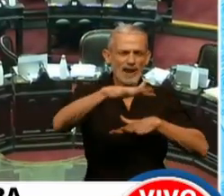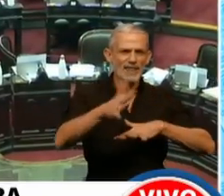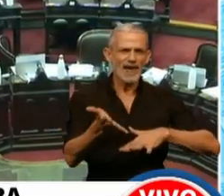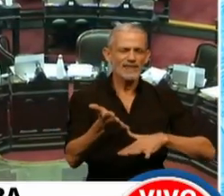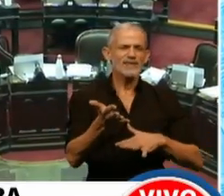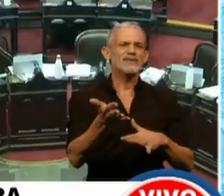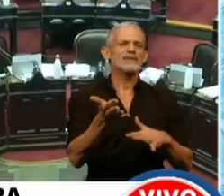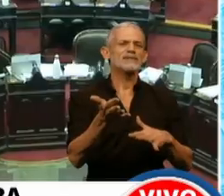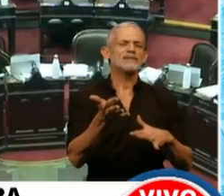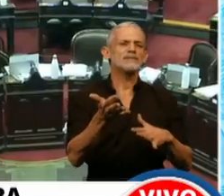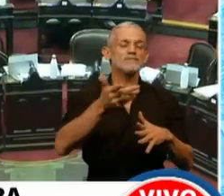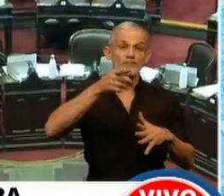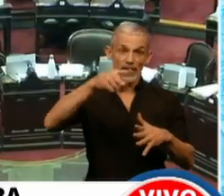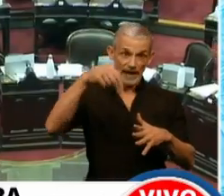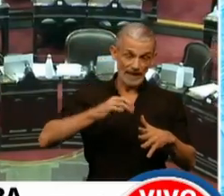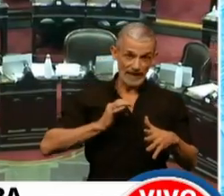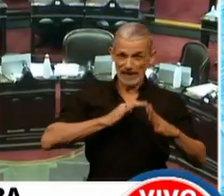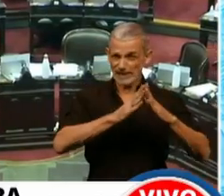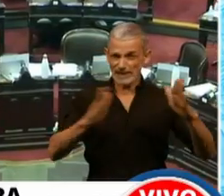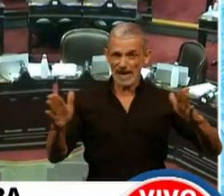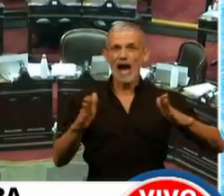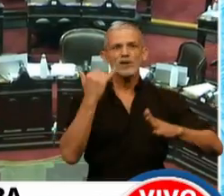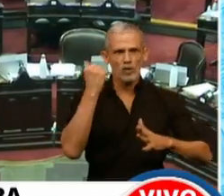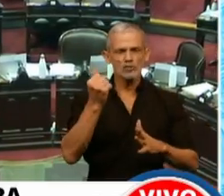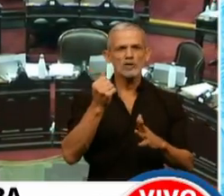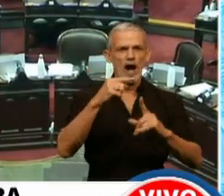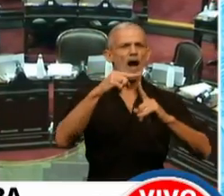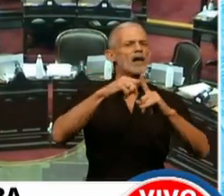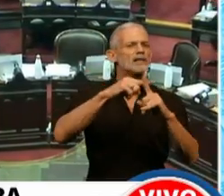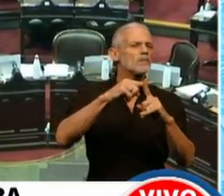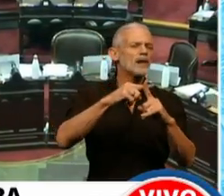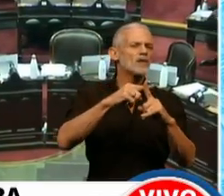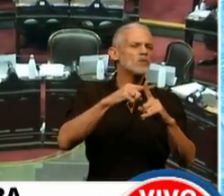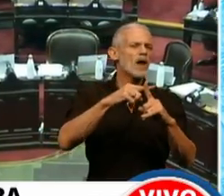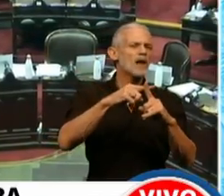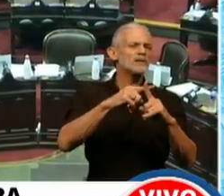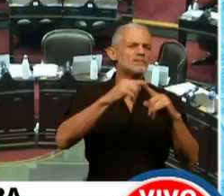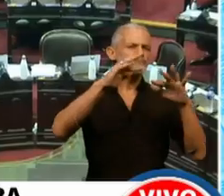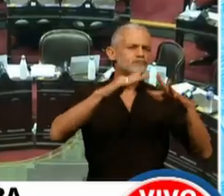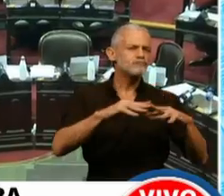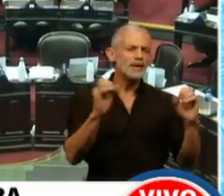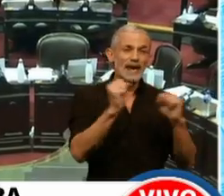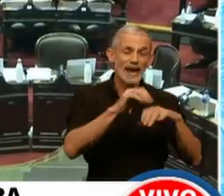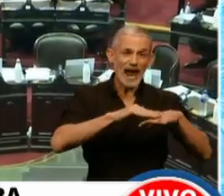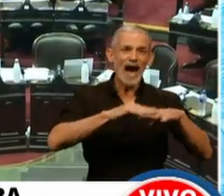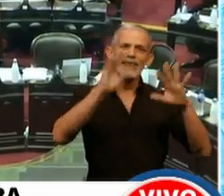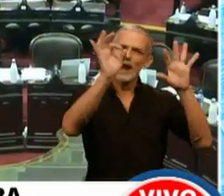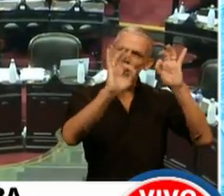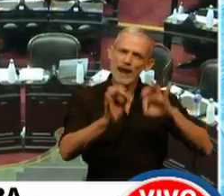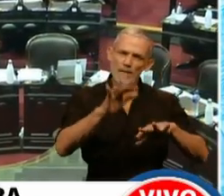que este año están siendo citados las nevadas